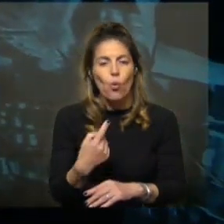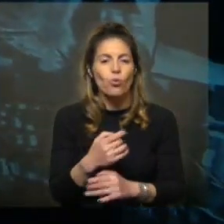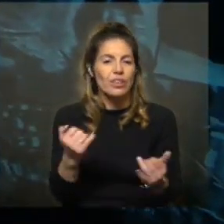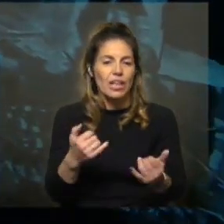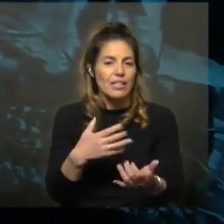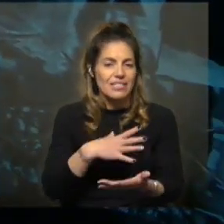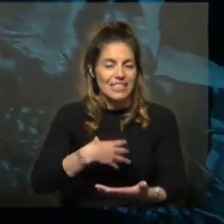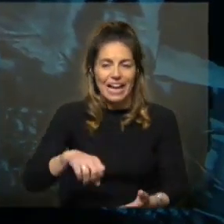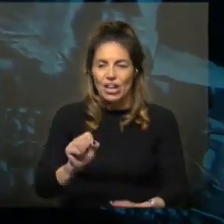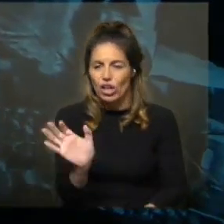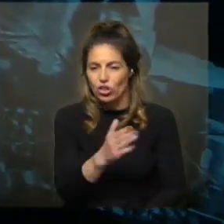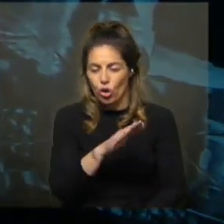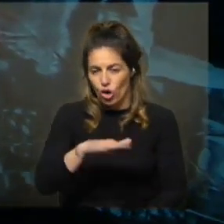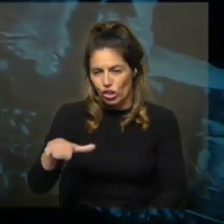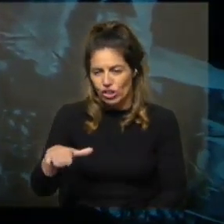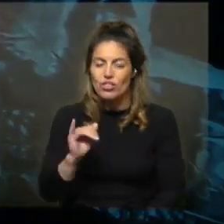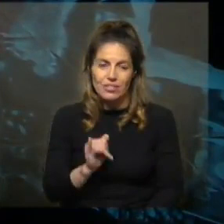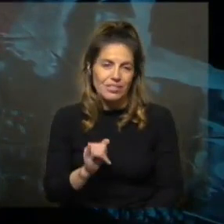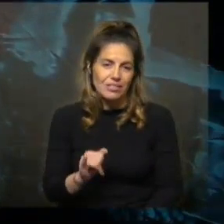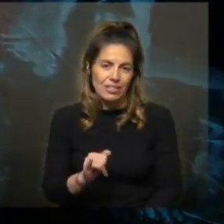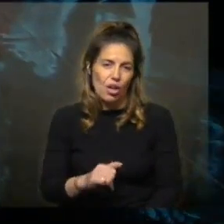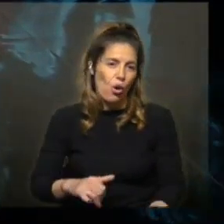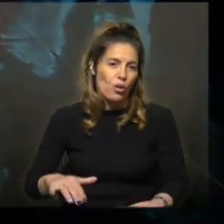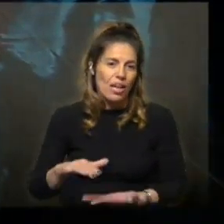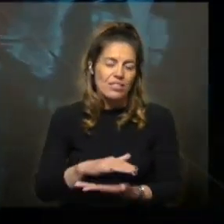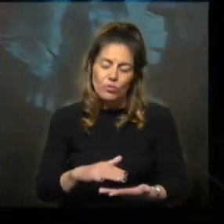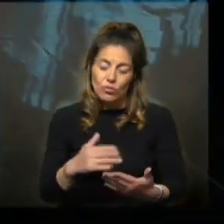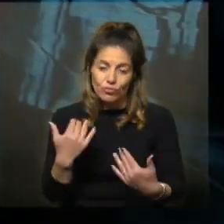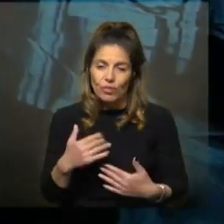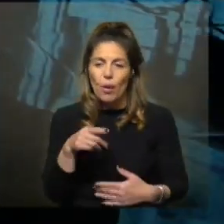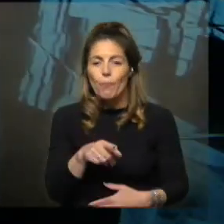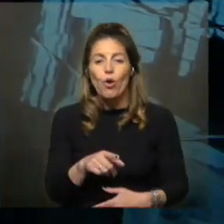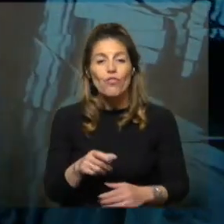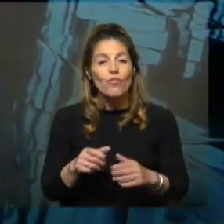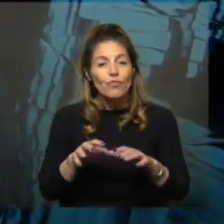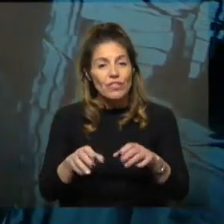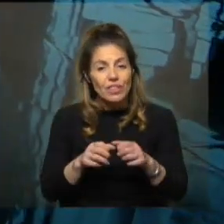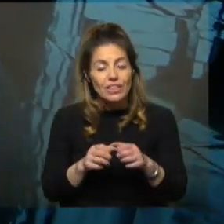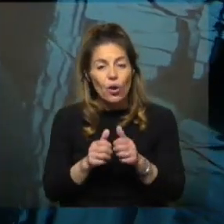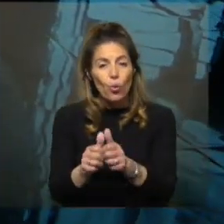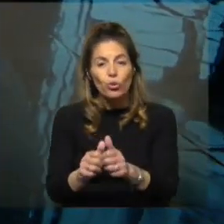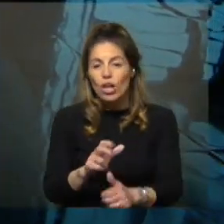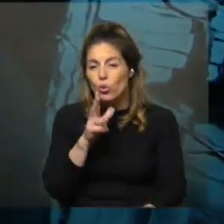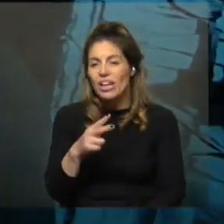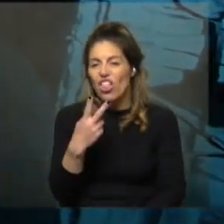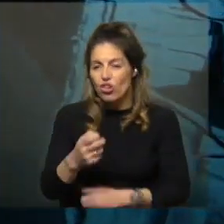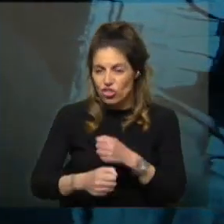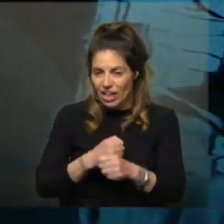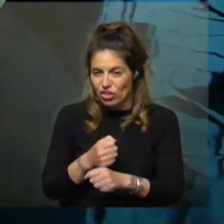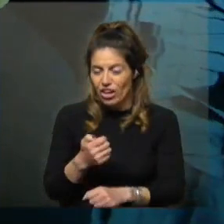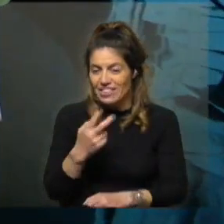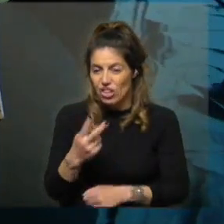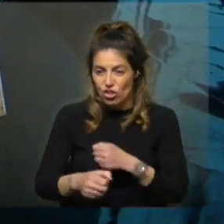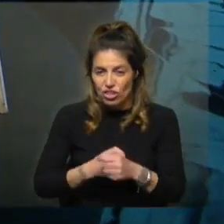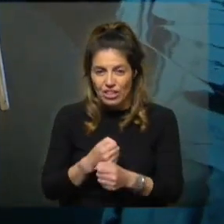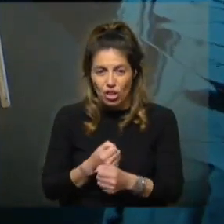no no sí Fue una fue una situación O sea que vos viviste con tu hija de repente casi dos años casi dos años yl y